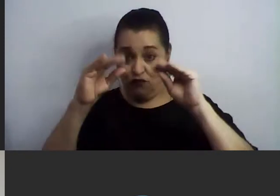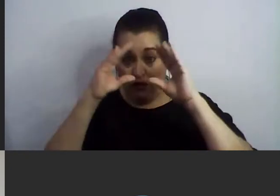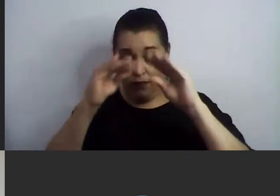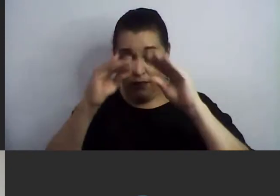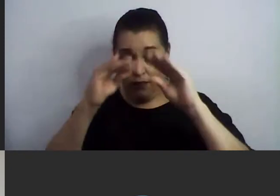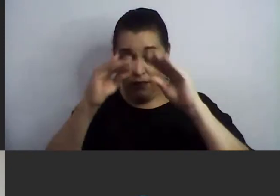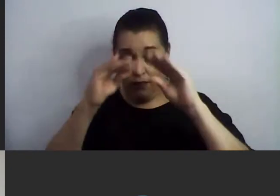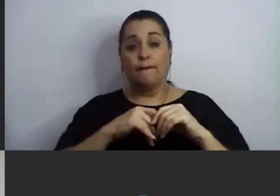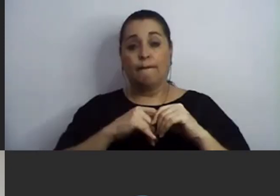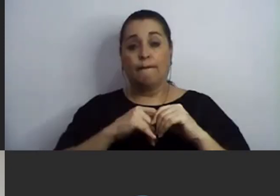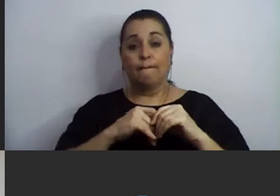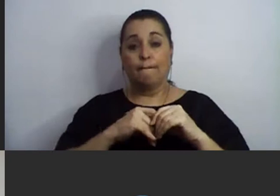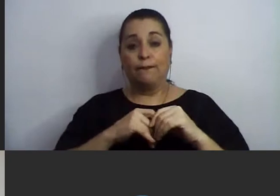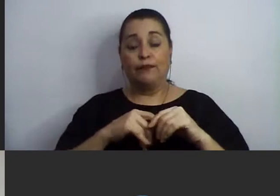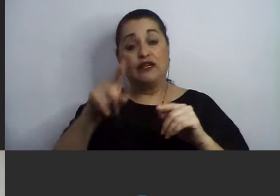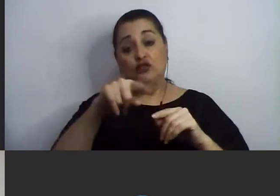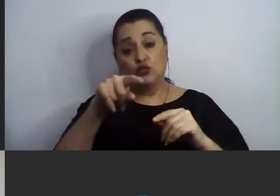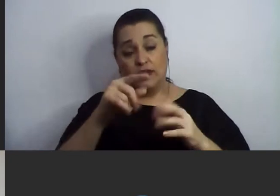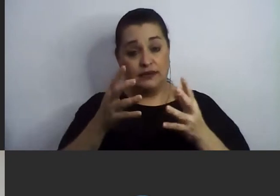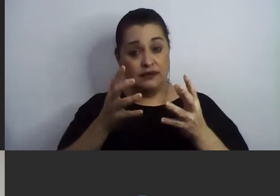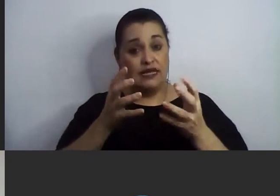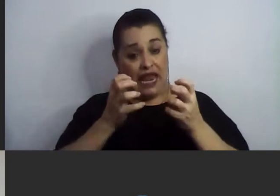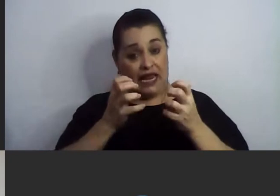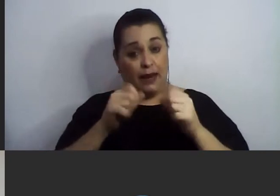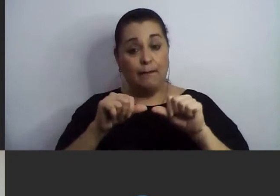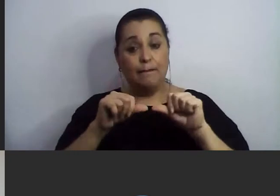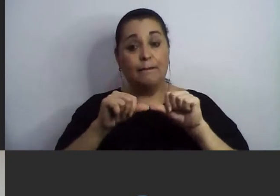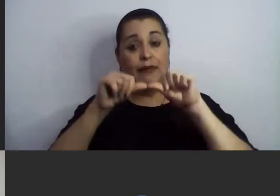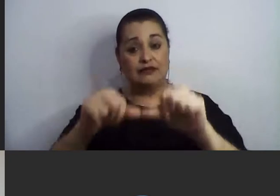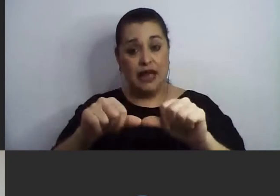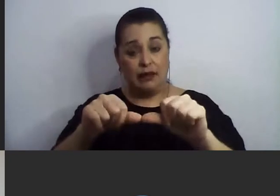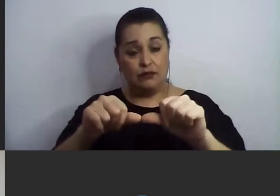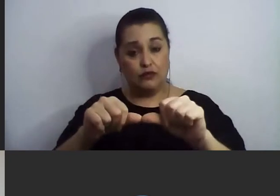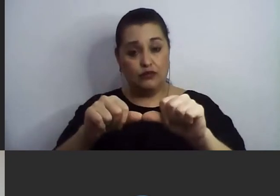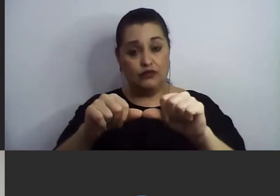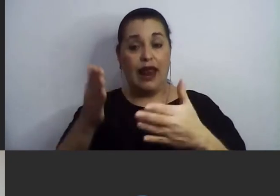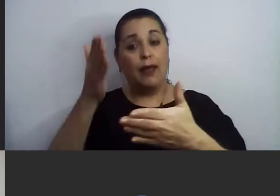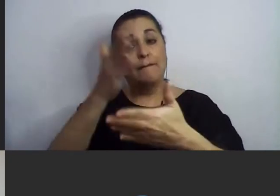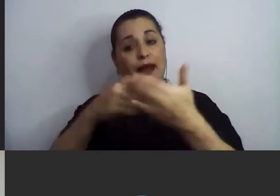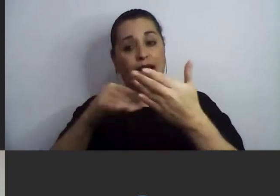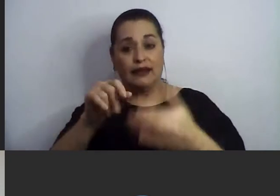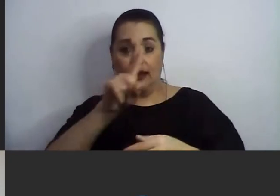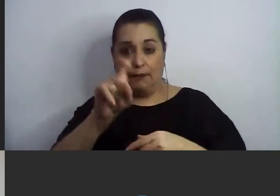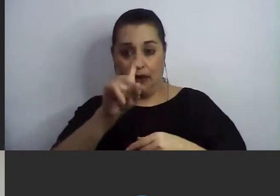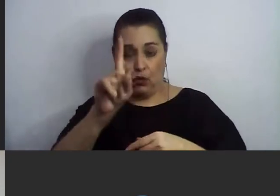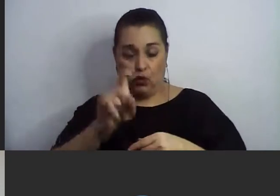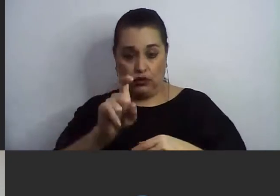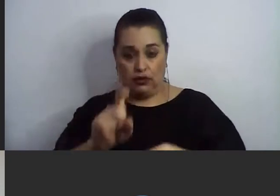si gustan, entonces pasamos a la fase de preguntas.